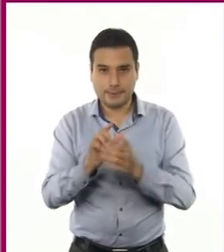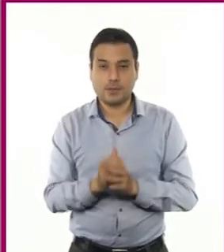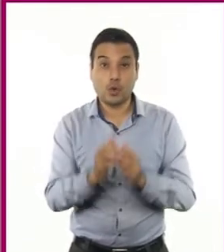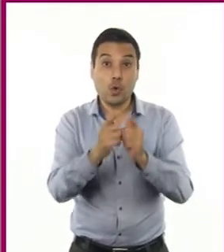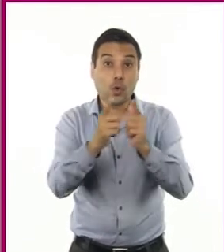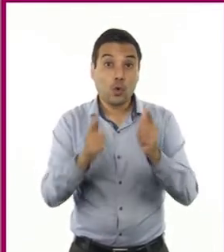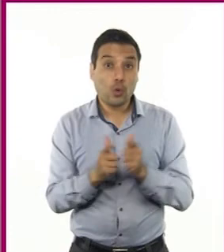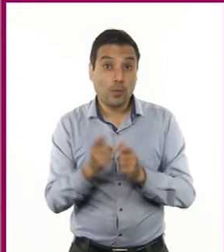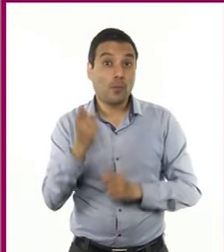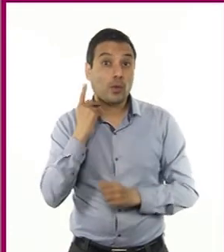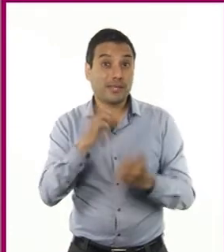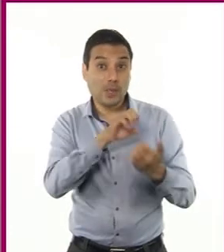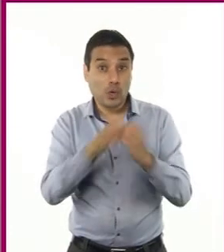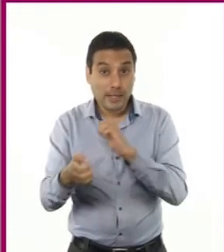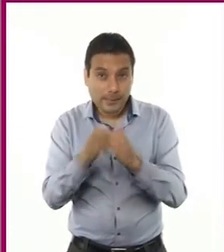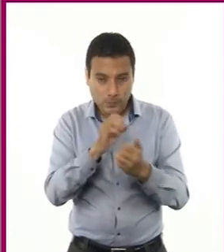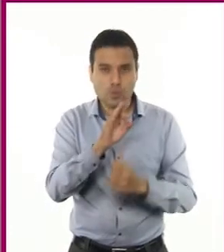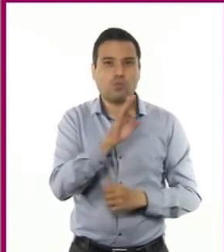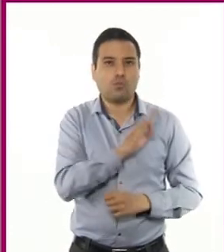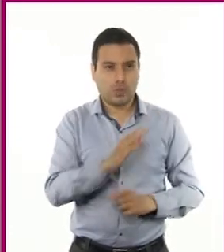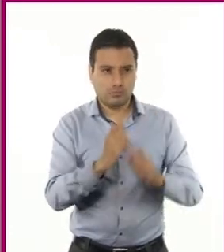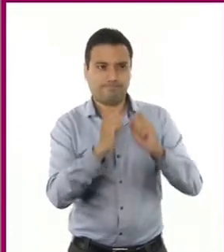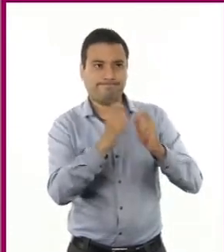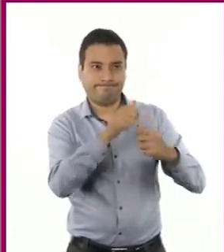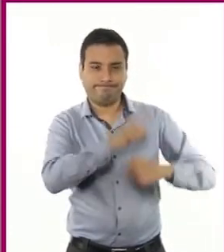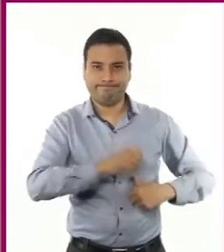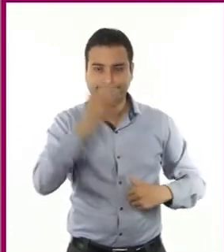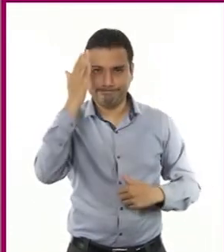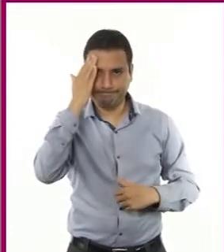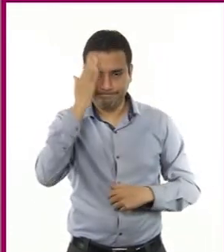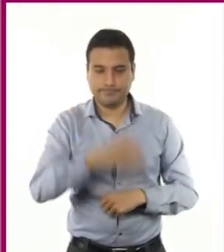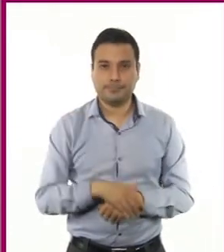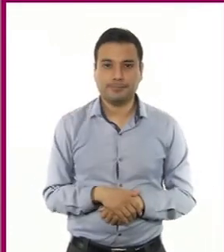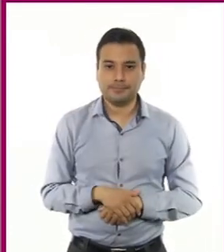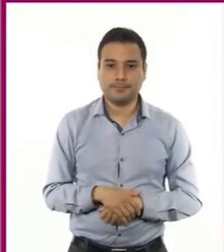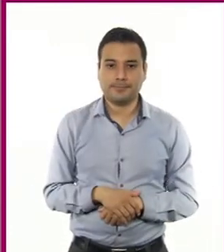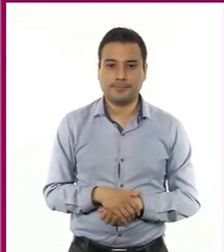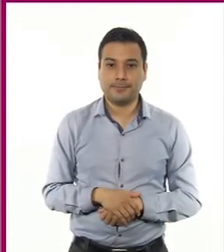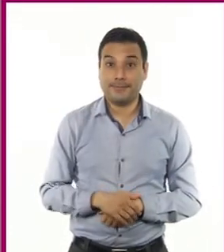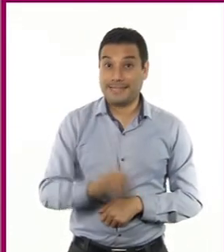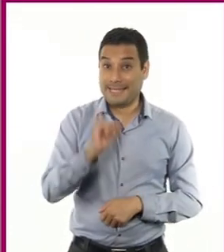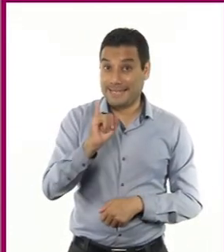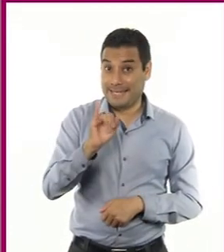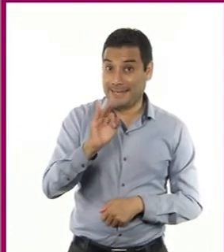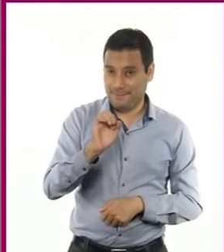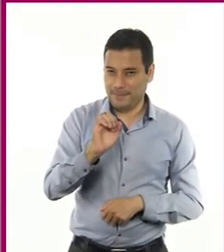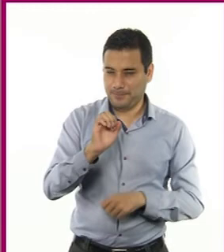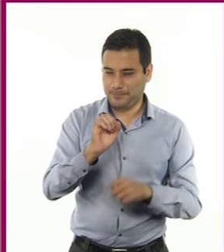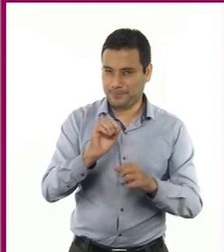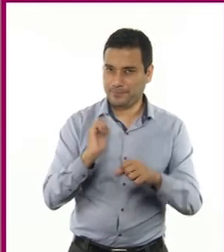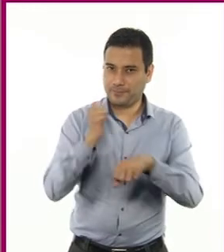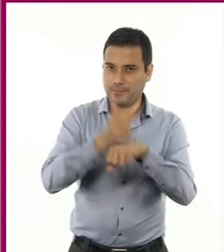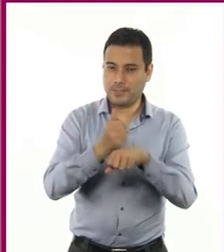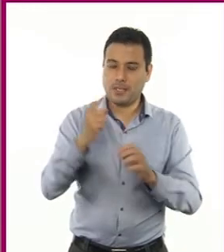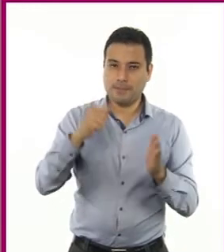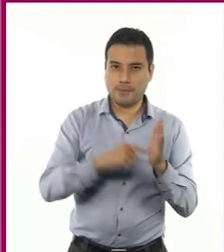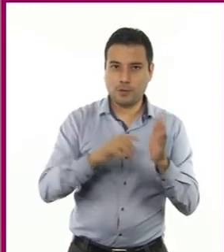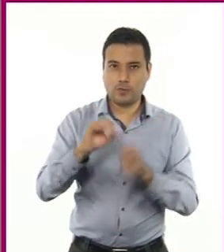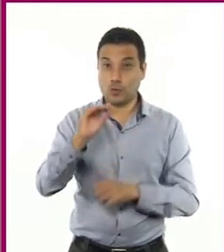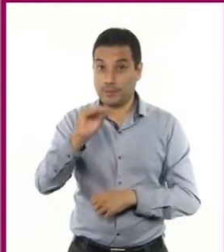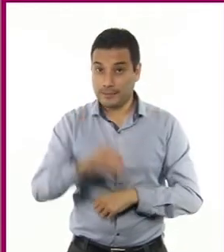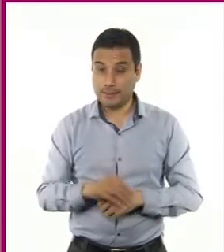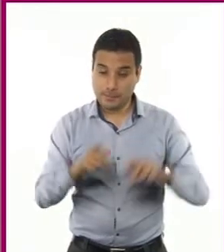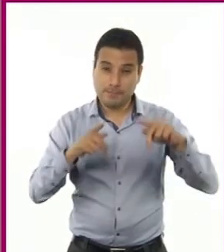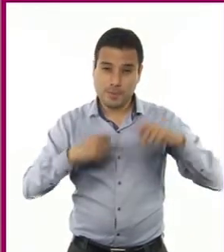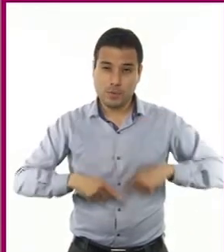el acceso a los cargos de elección popular. La creación del IFE en 1990 y la creciente